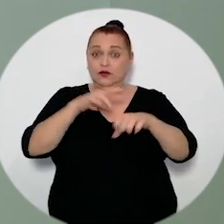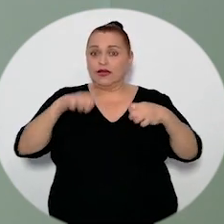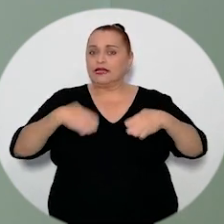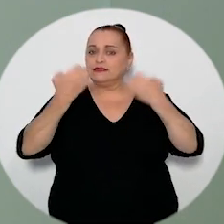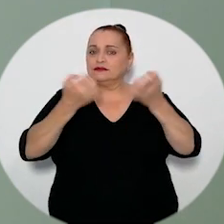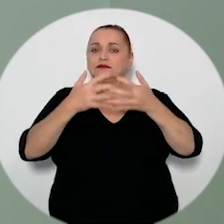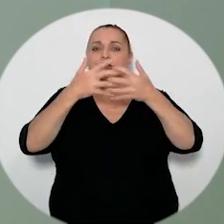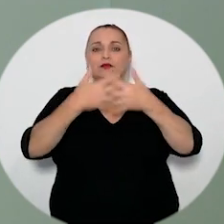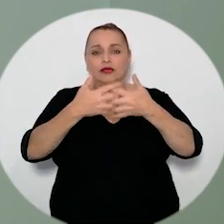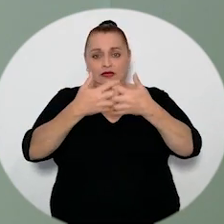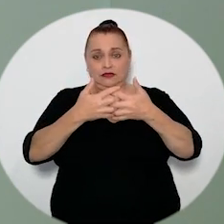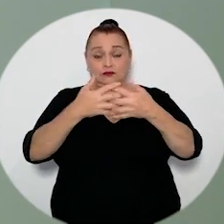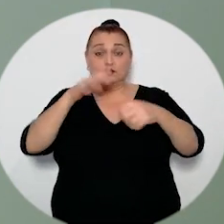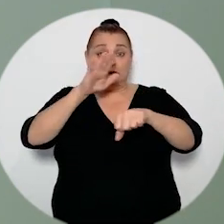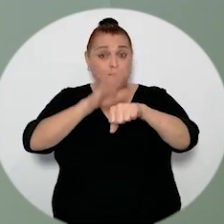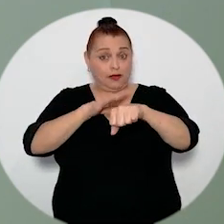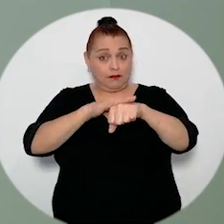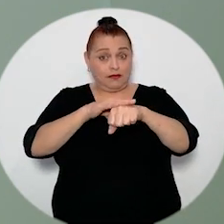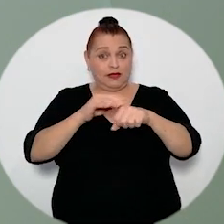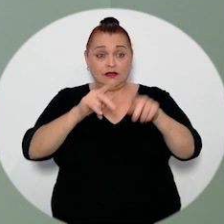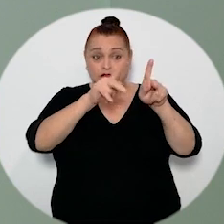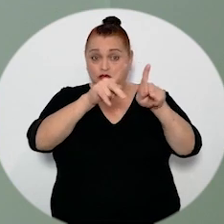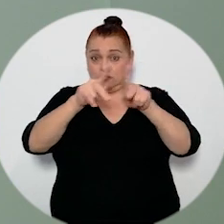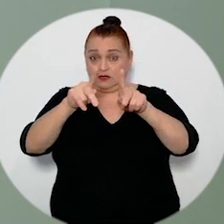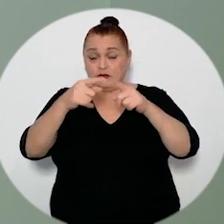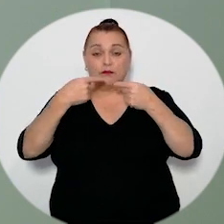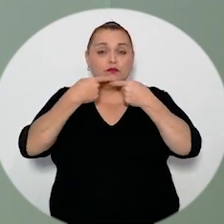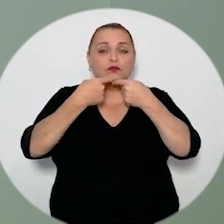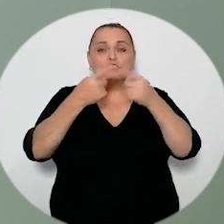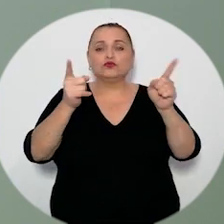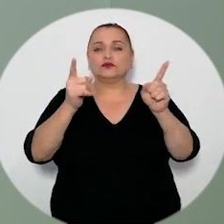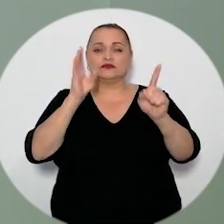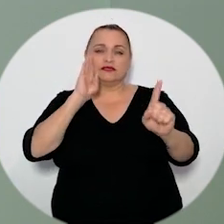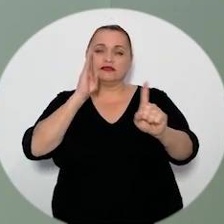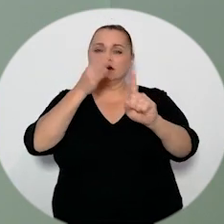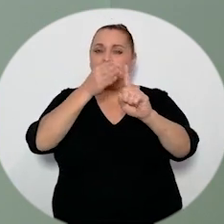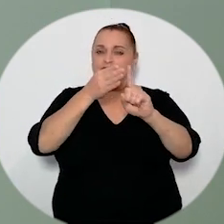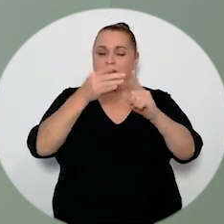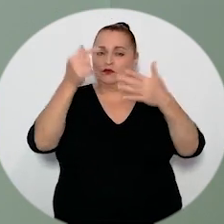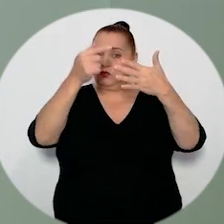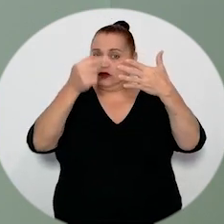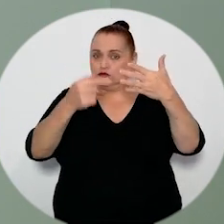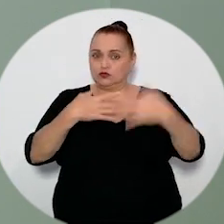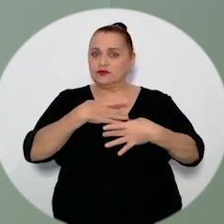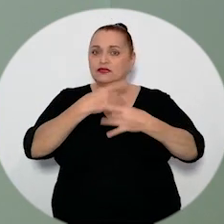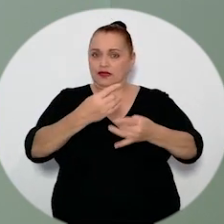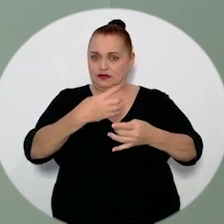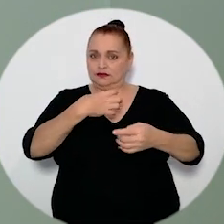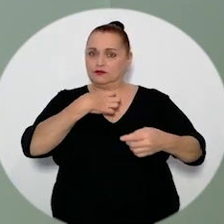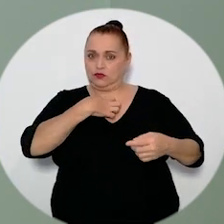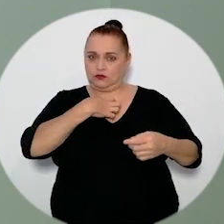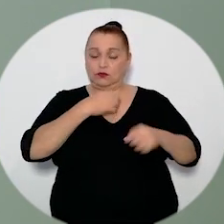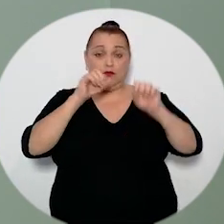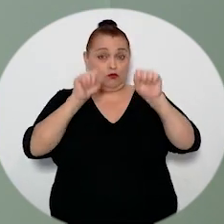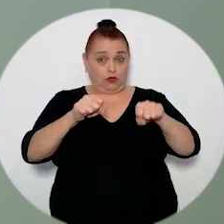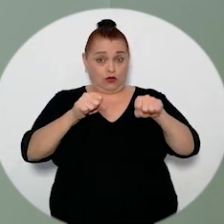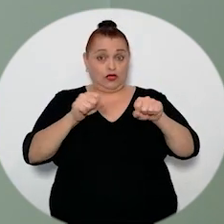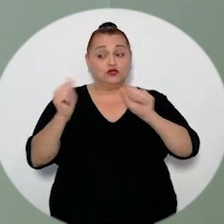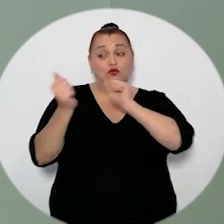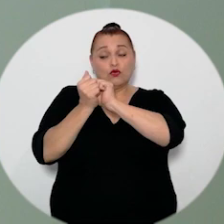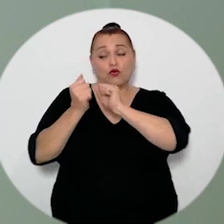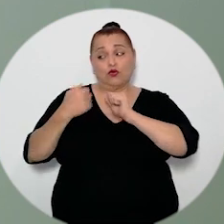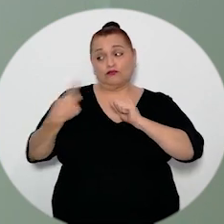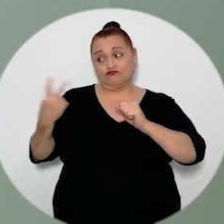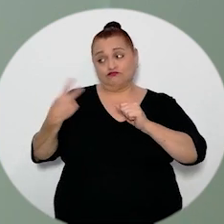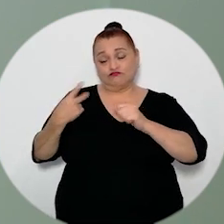nacional existen mecanismos que le permiten a la ciudadanía pronunciarse directamente sobre asuntos de su interés. Por ello, junto